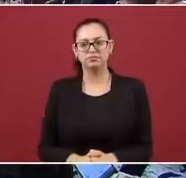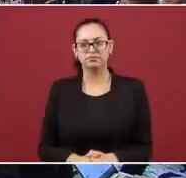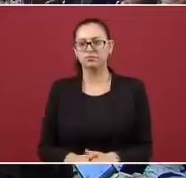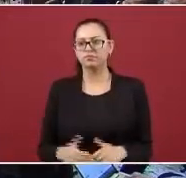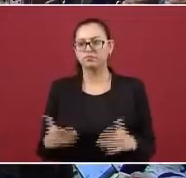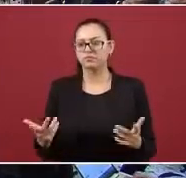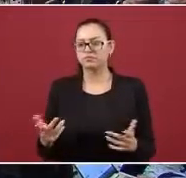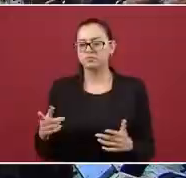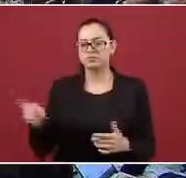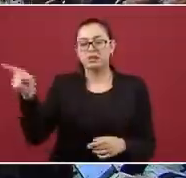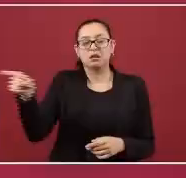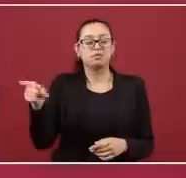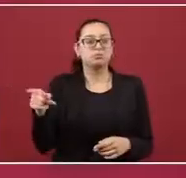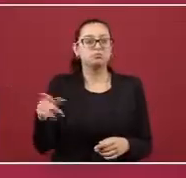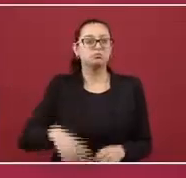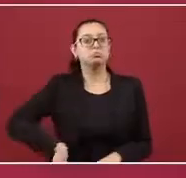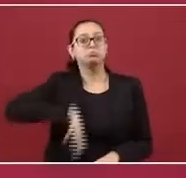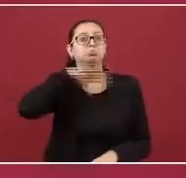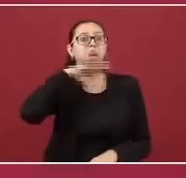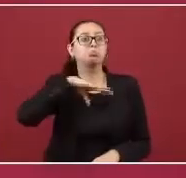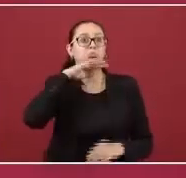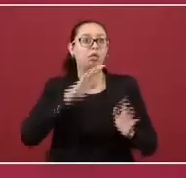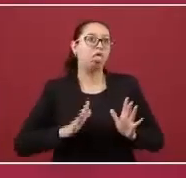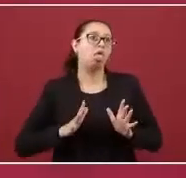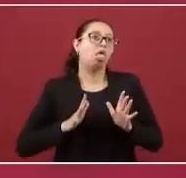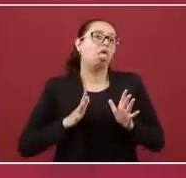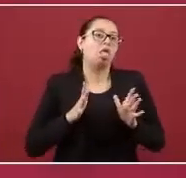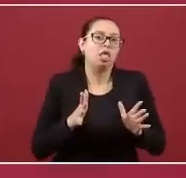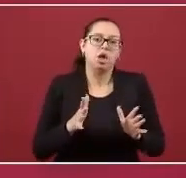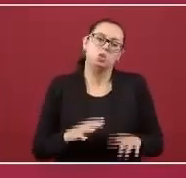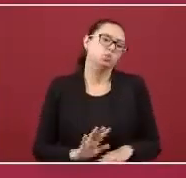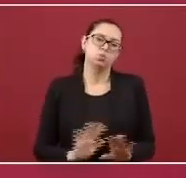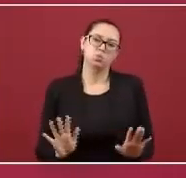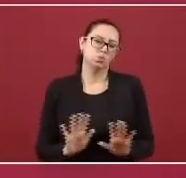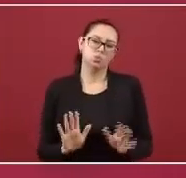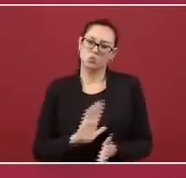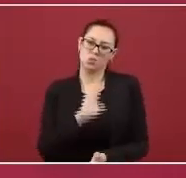comen todo lo que les ofrecen, ¿sí?